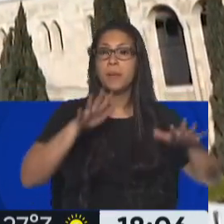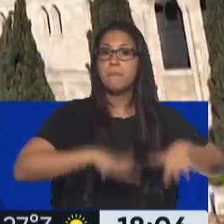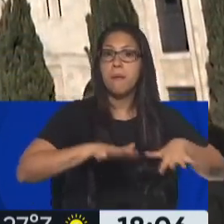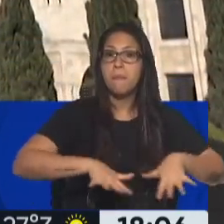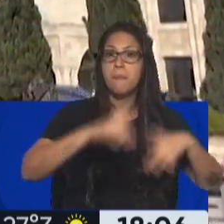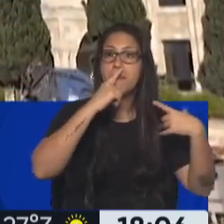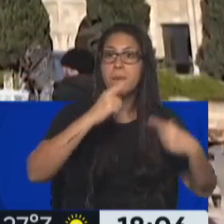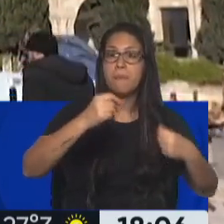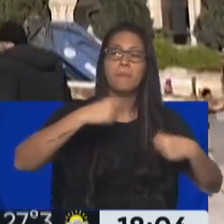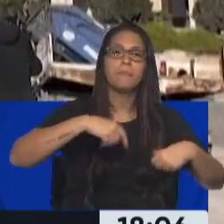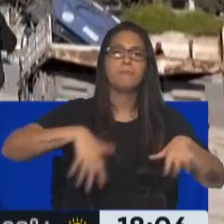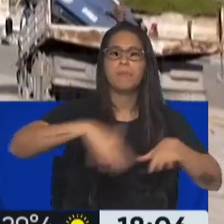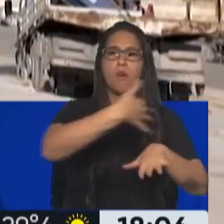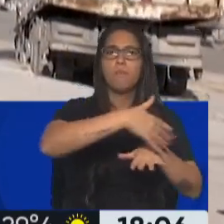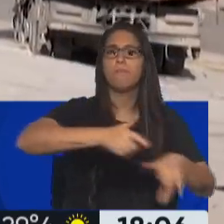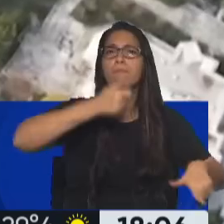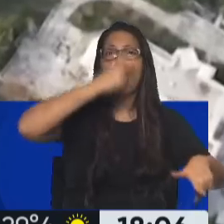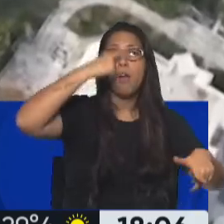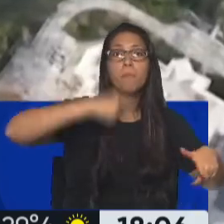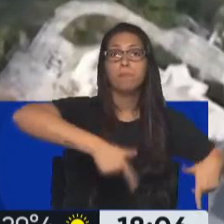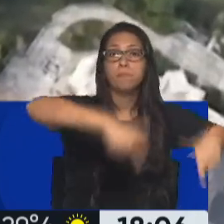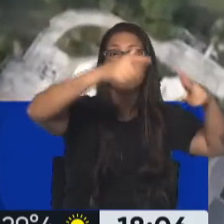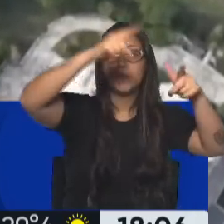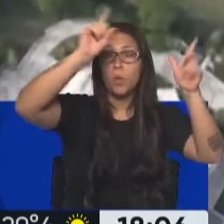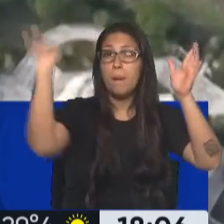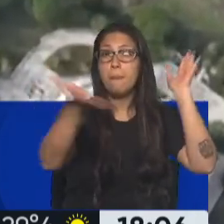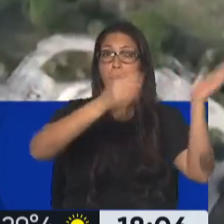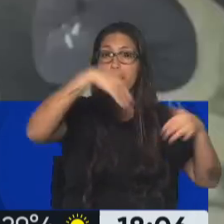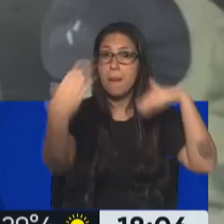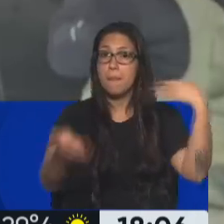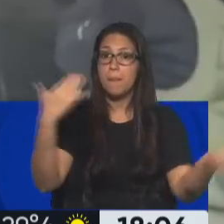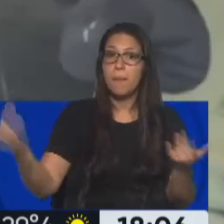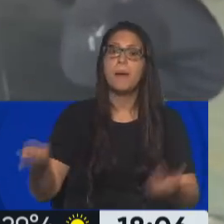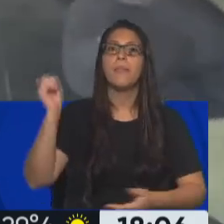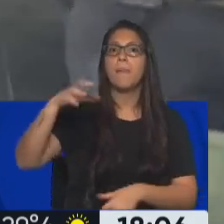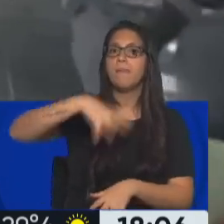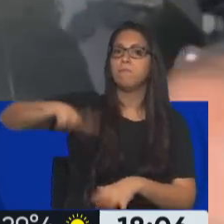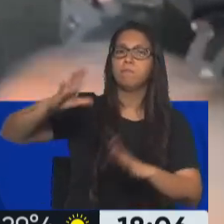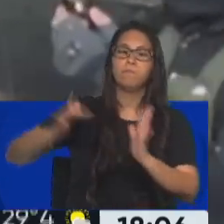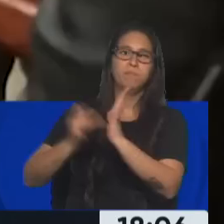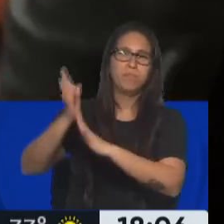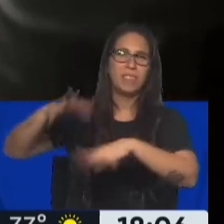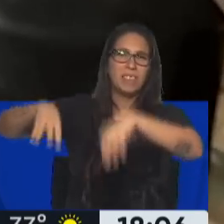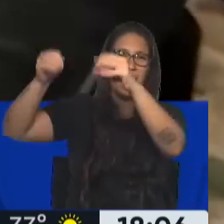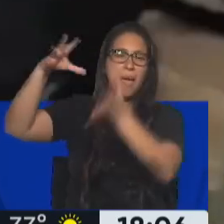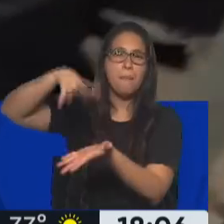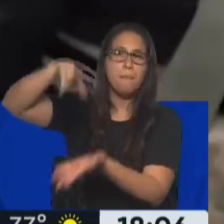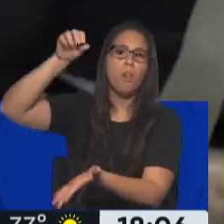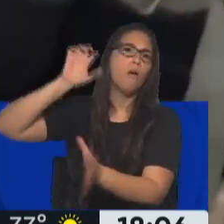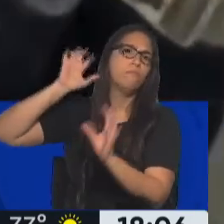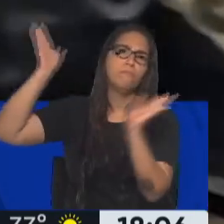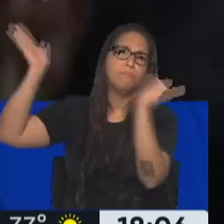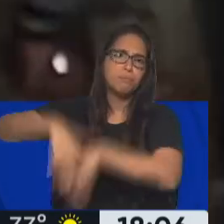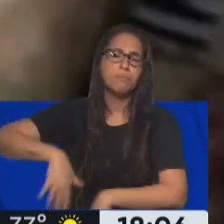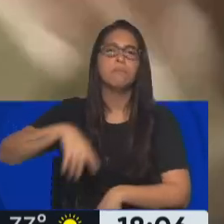que incluyeron el derribo de estatuas de los Assad y hasta el incendio del mausoleo de Hafez al-Assad, reflejan el rechazo de una mayoría